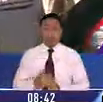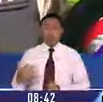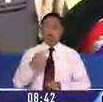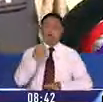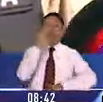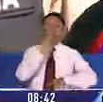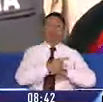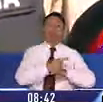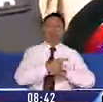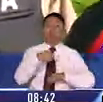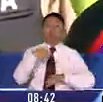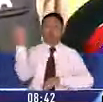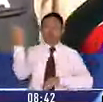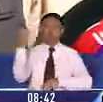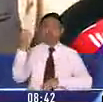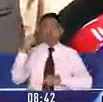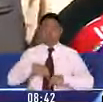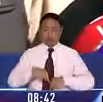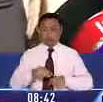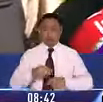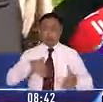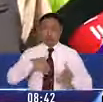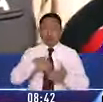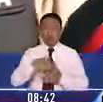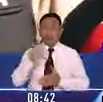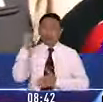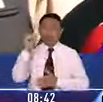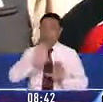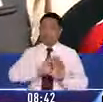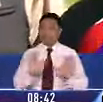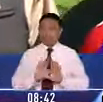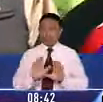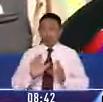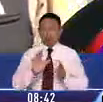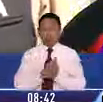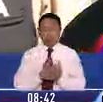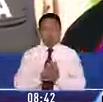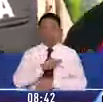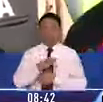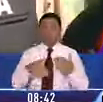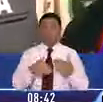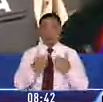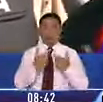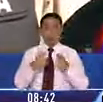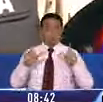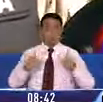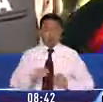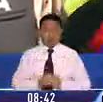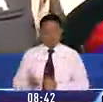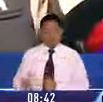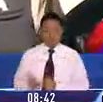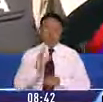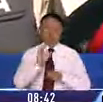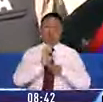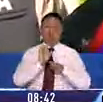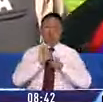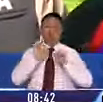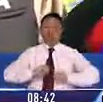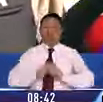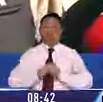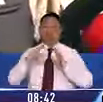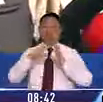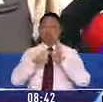un estado de excepción ni existe restricción de derechos, eso tenemos que tener absolutamente claro, por lo tanto, todo está el país bajo la